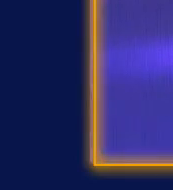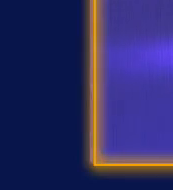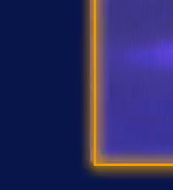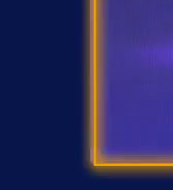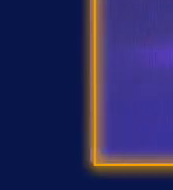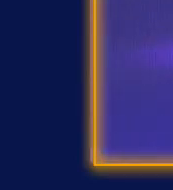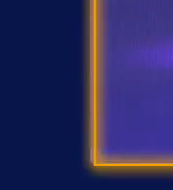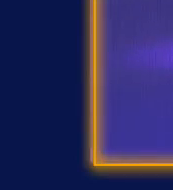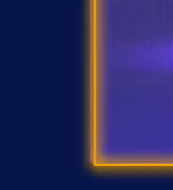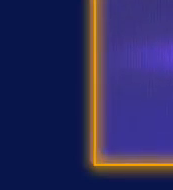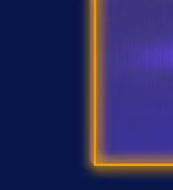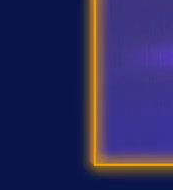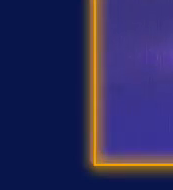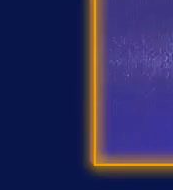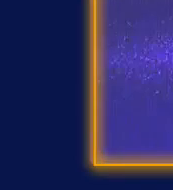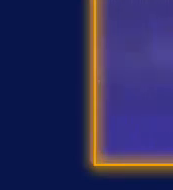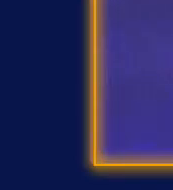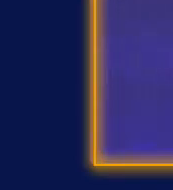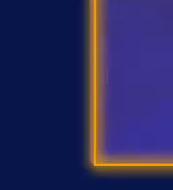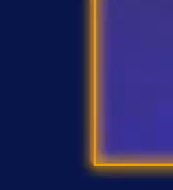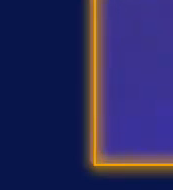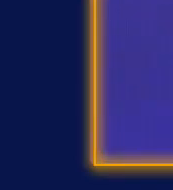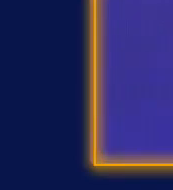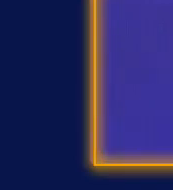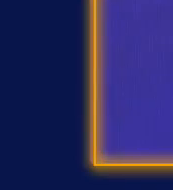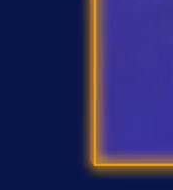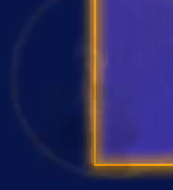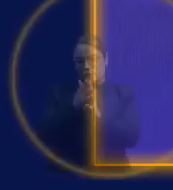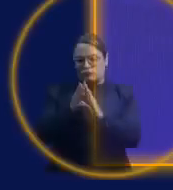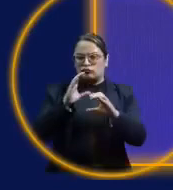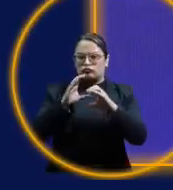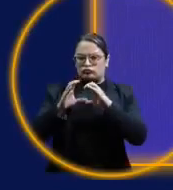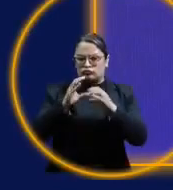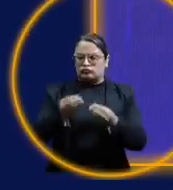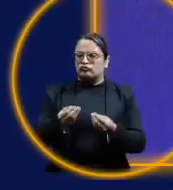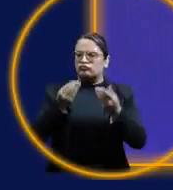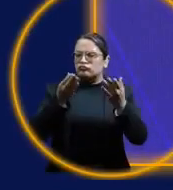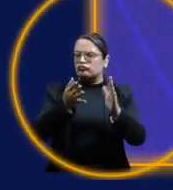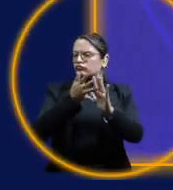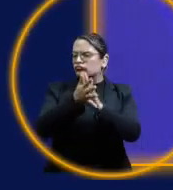min de tecnologías de la información y las comunicaciones da a conocer